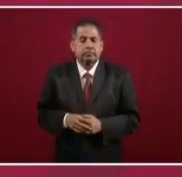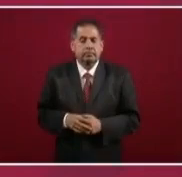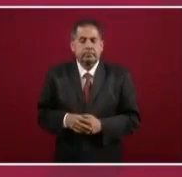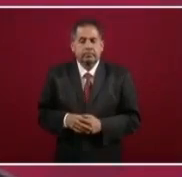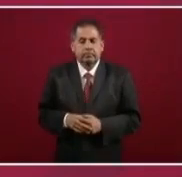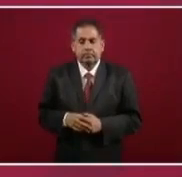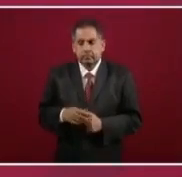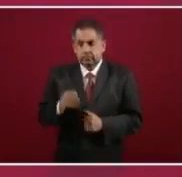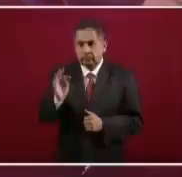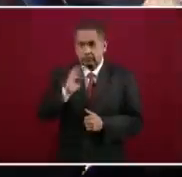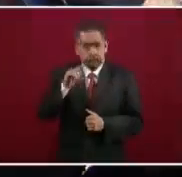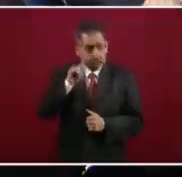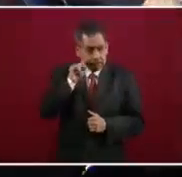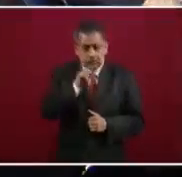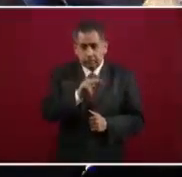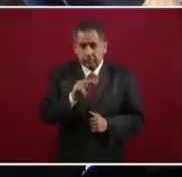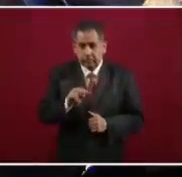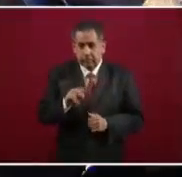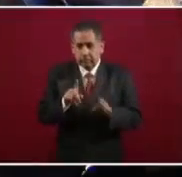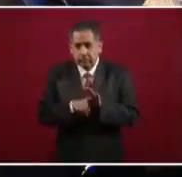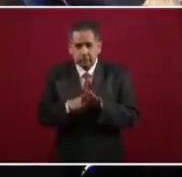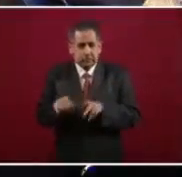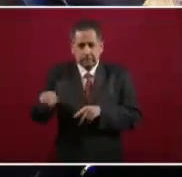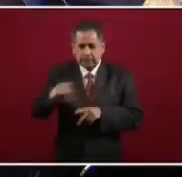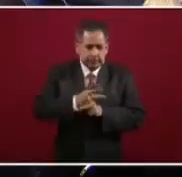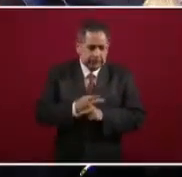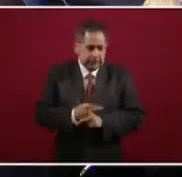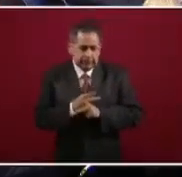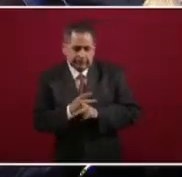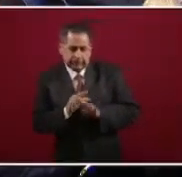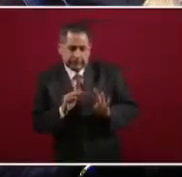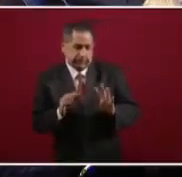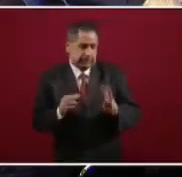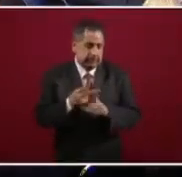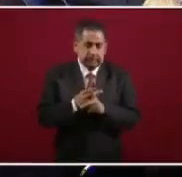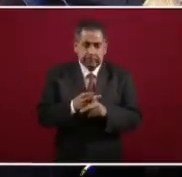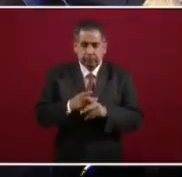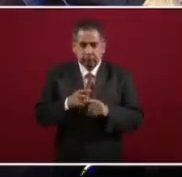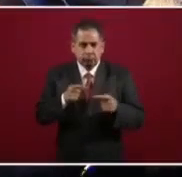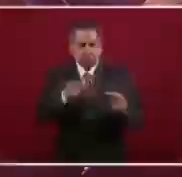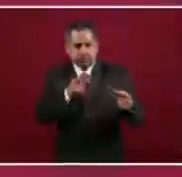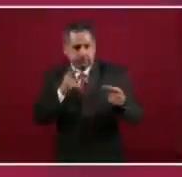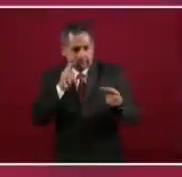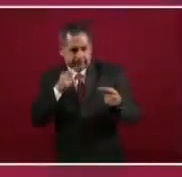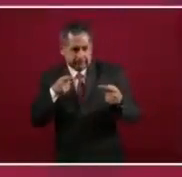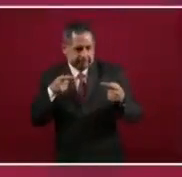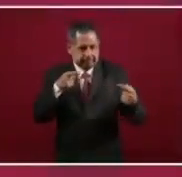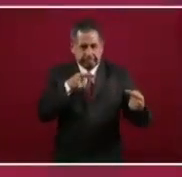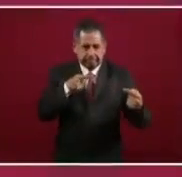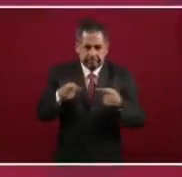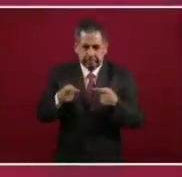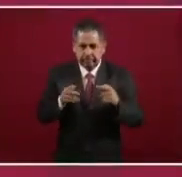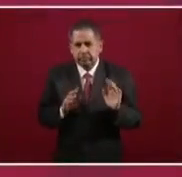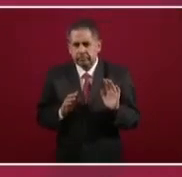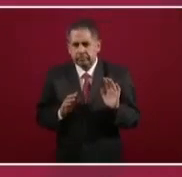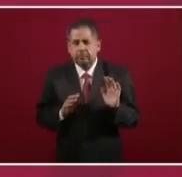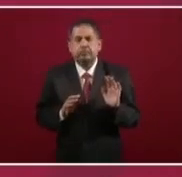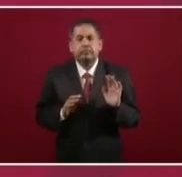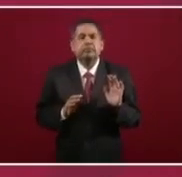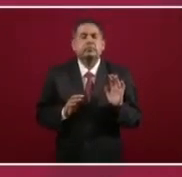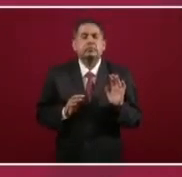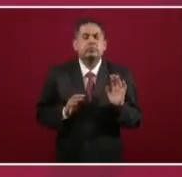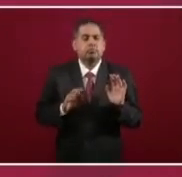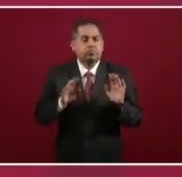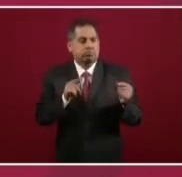y estuvieron ellos paciencia y respondieron a todo lo que